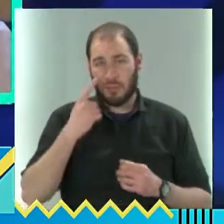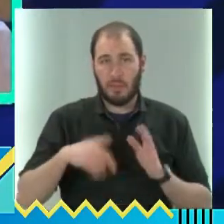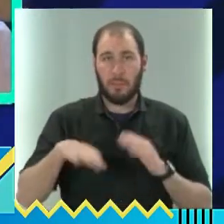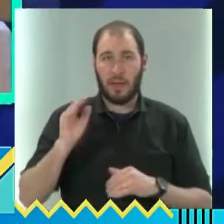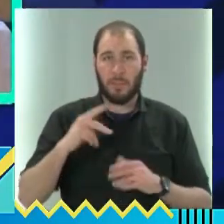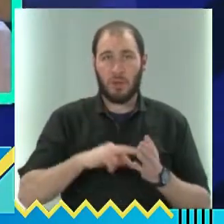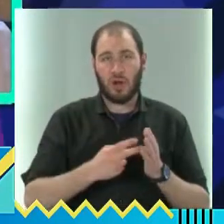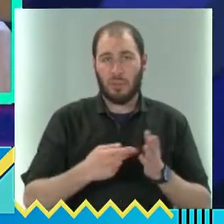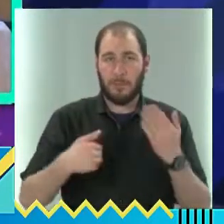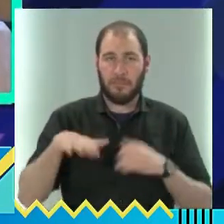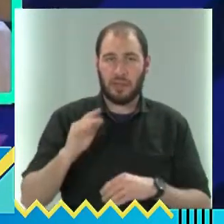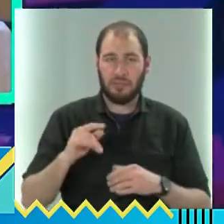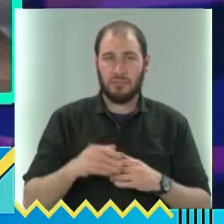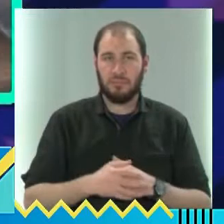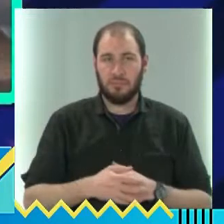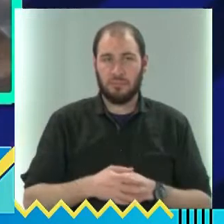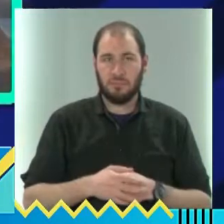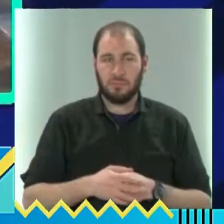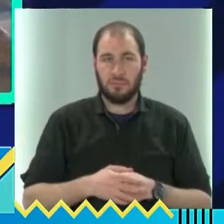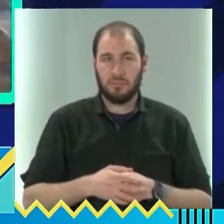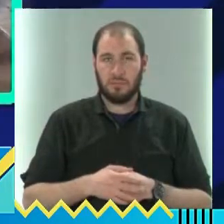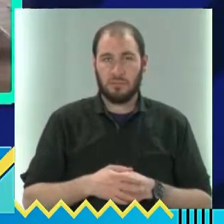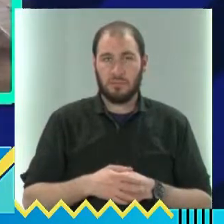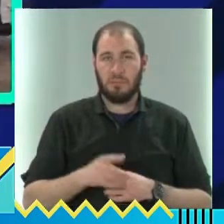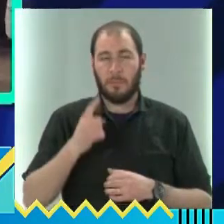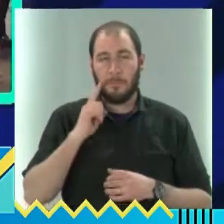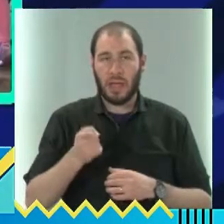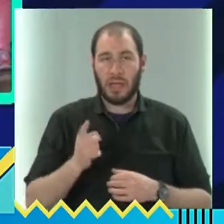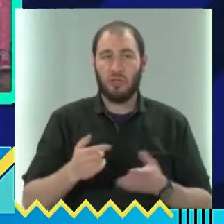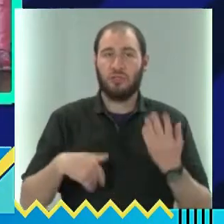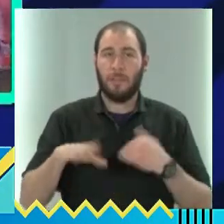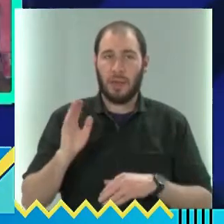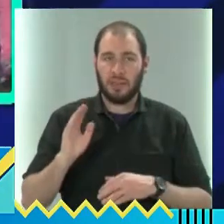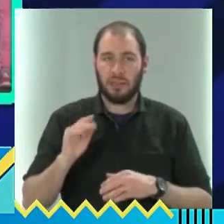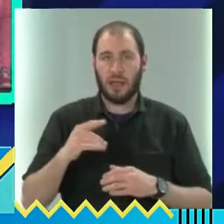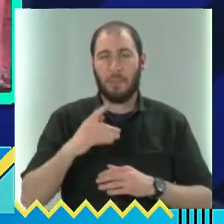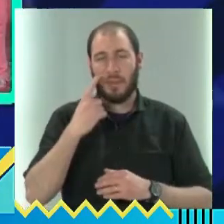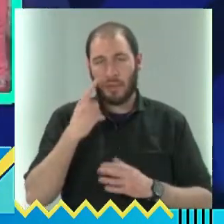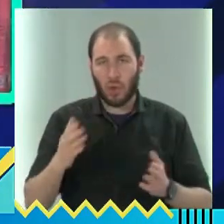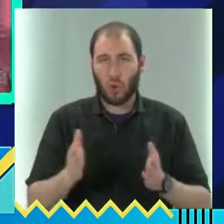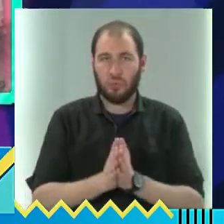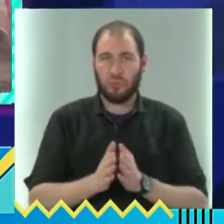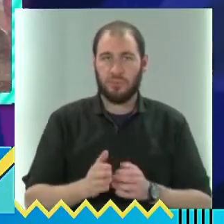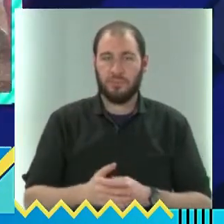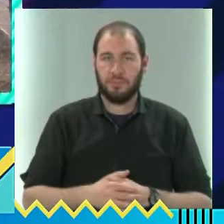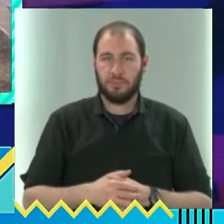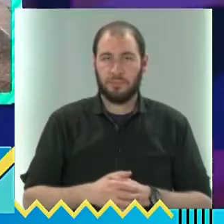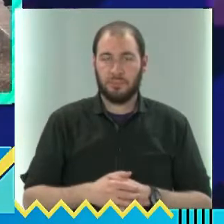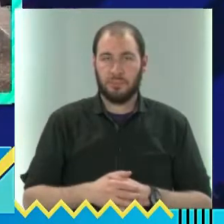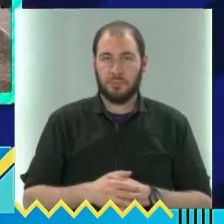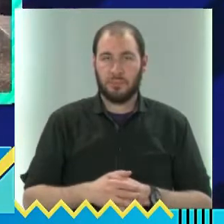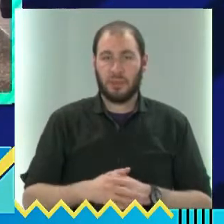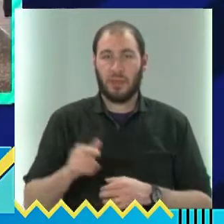hay más problemas, más dificultades, más riesgo a la convivencia. Por eso es que